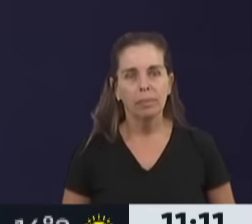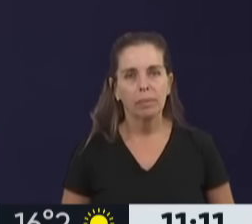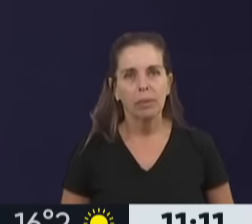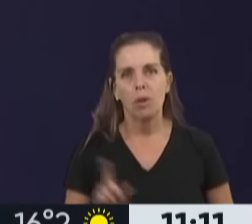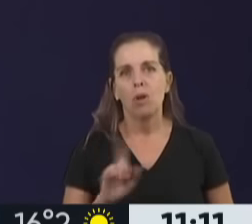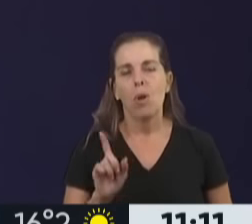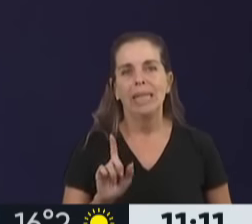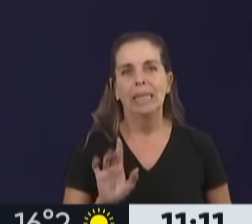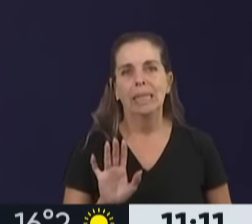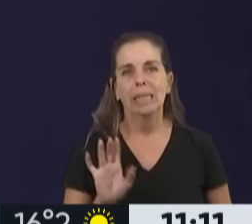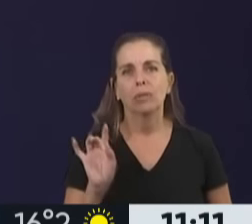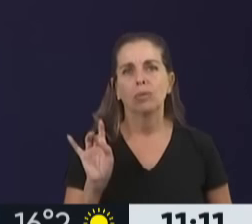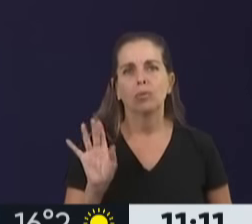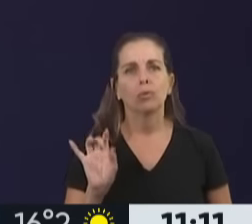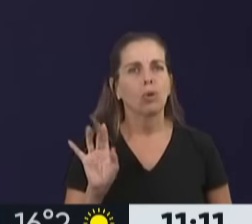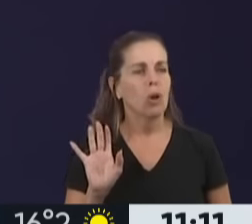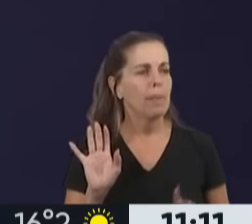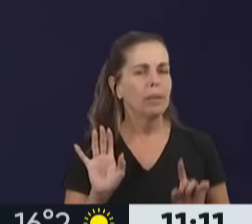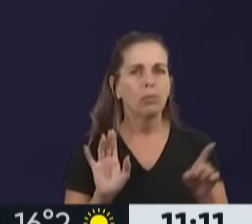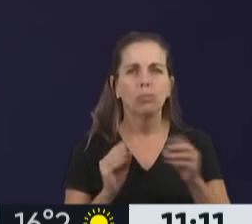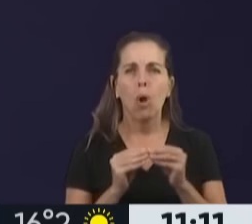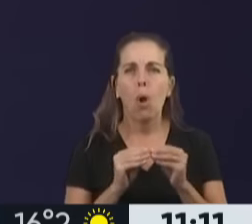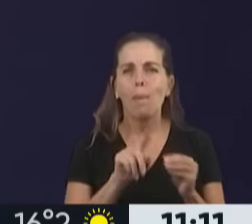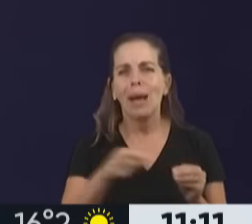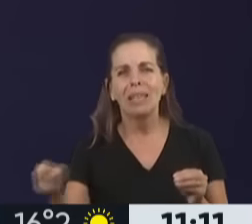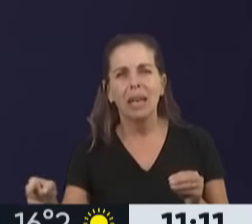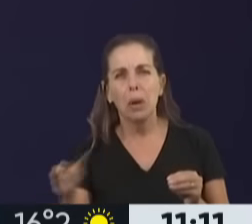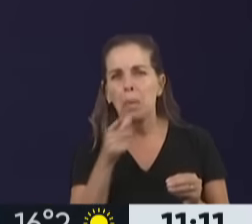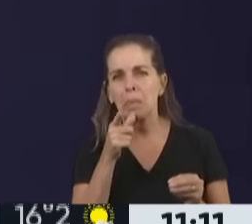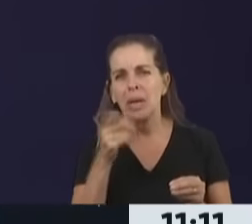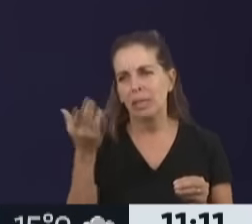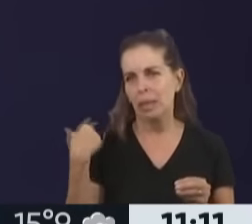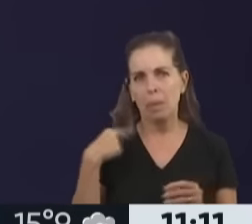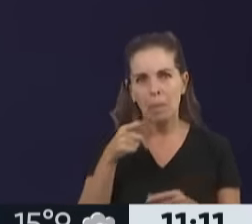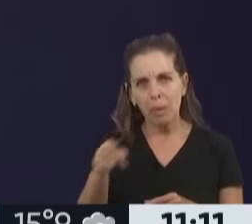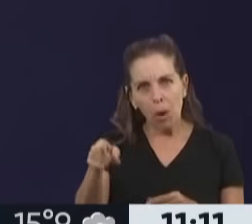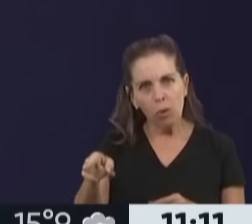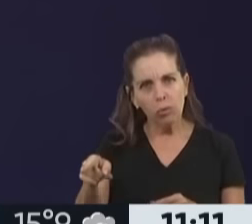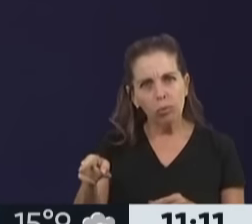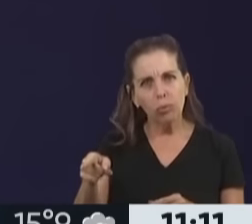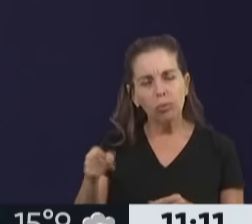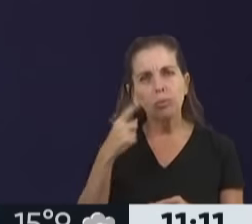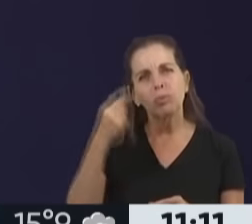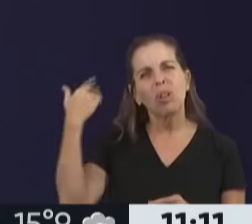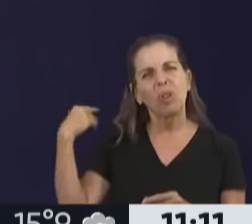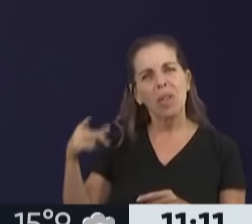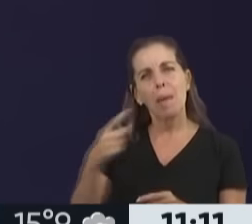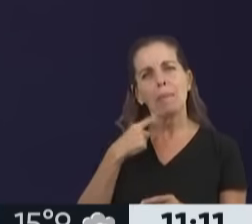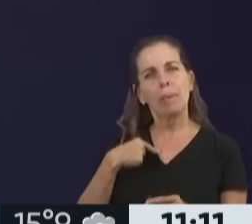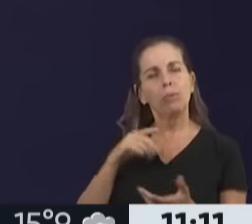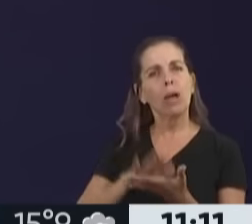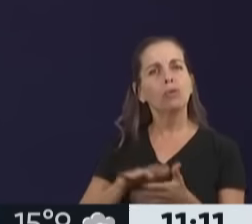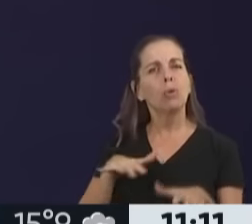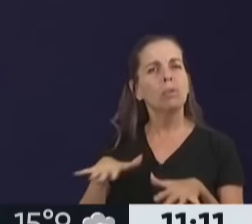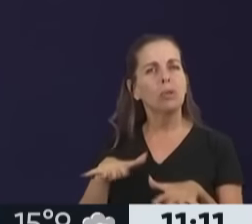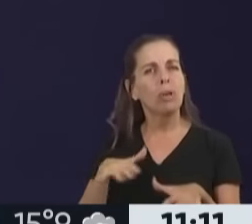con las un compañero tuyo me preguntaba creo que vos el otro día me hacíamos referencia a algunos episodios que